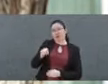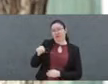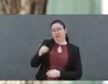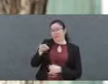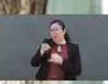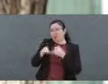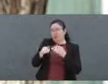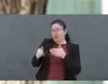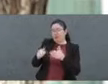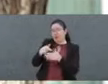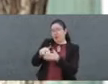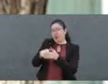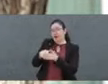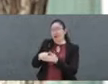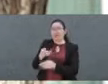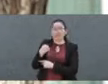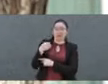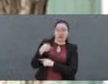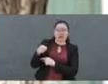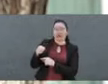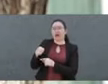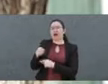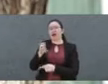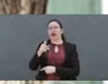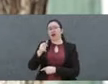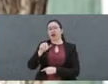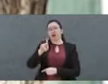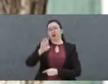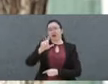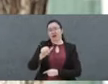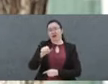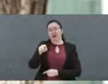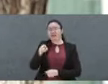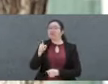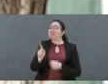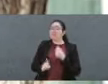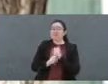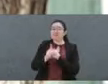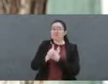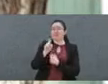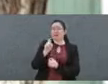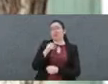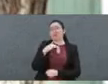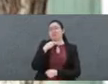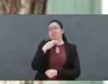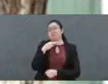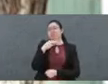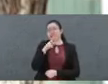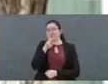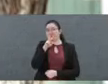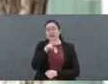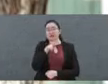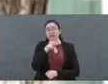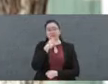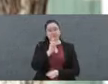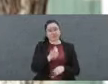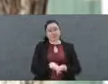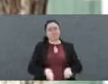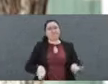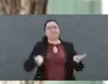Agrícola Oriental, en Pantitlán, ahí todavía tenemos problemas de calidad del agua, pero lo más importante